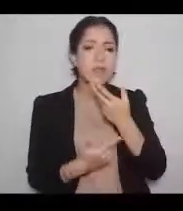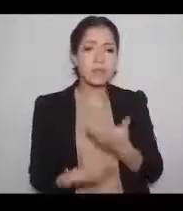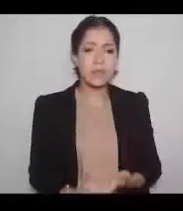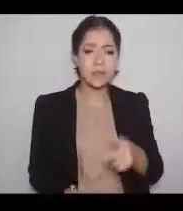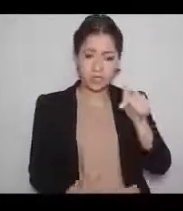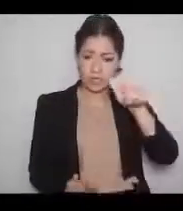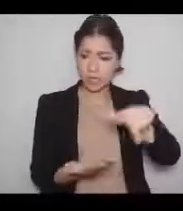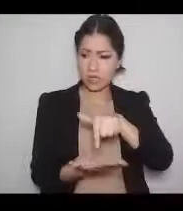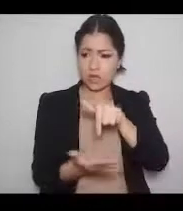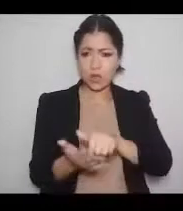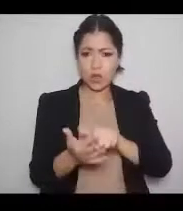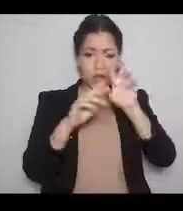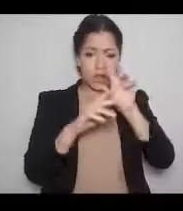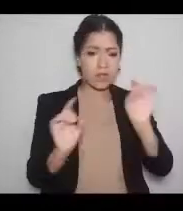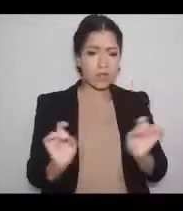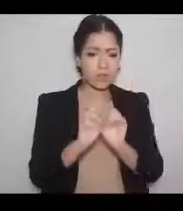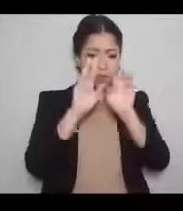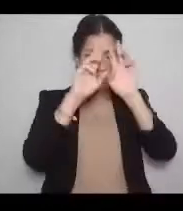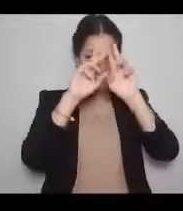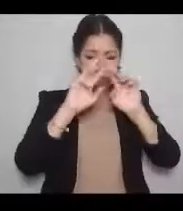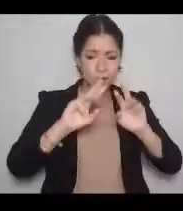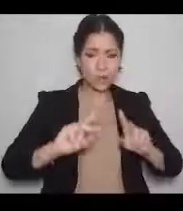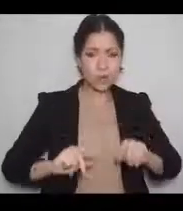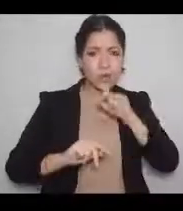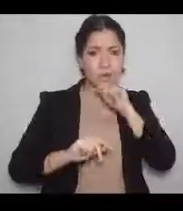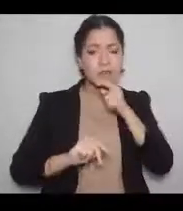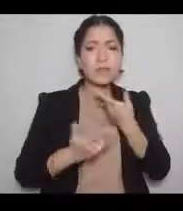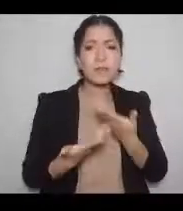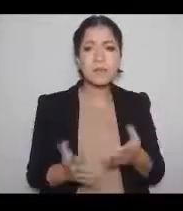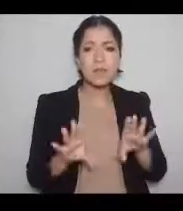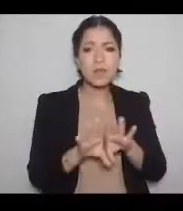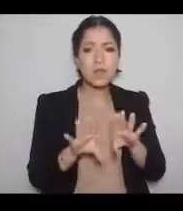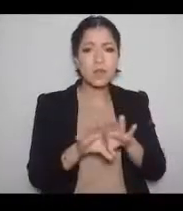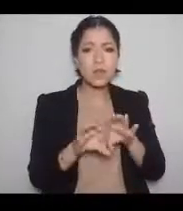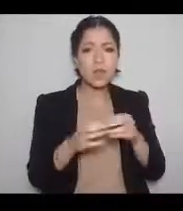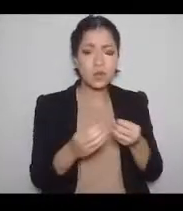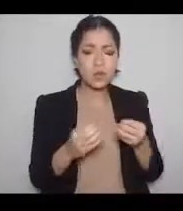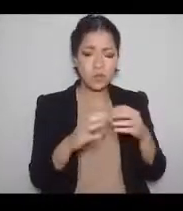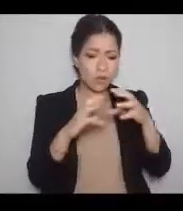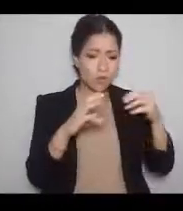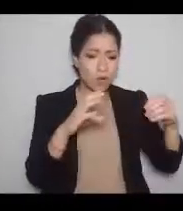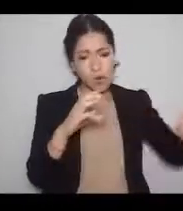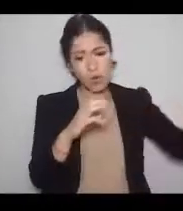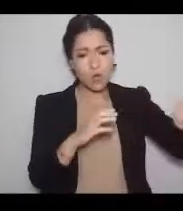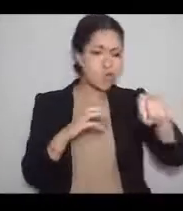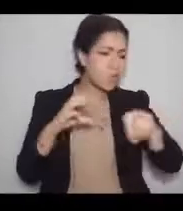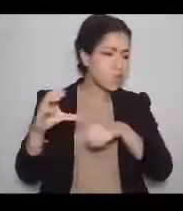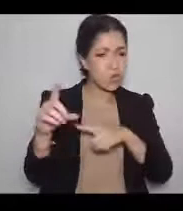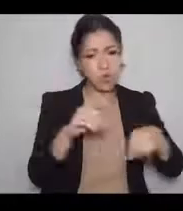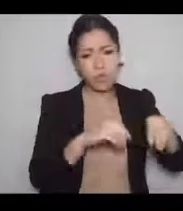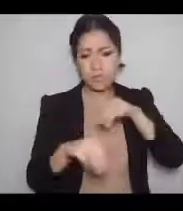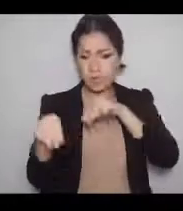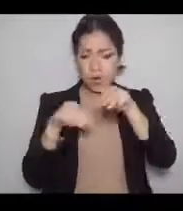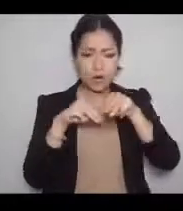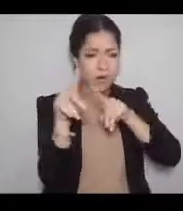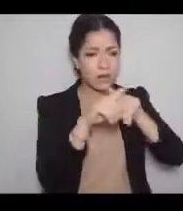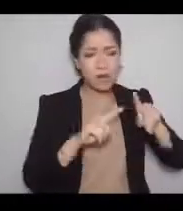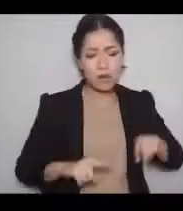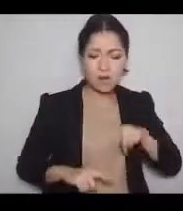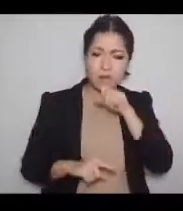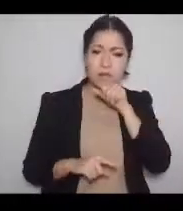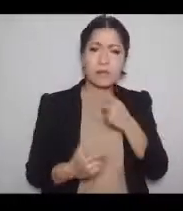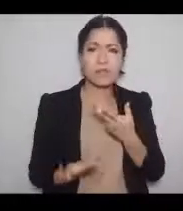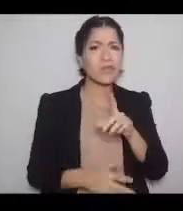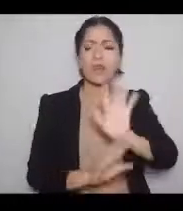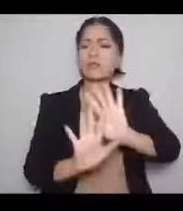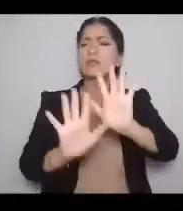se derretía en un fluido que lanzaba destellos. Soñé que los planetas escapaban sus órbitas. Soñé con la cifra .00429 y me pareció especial. No lo